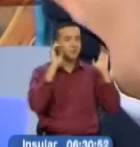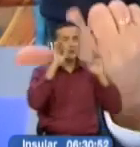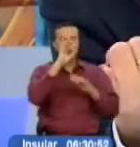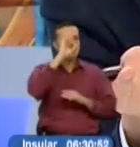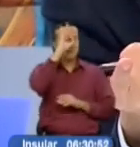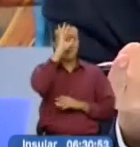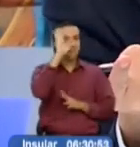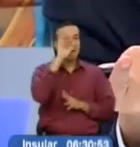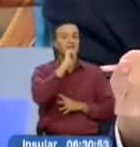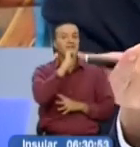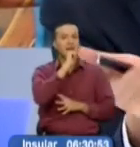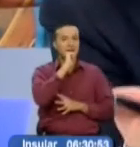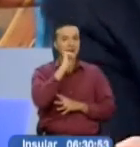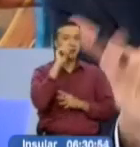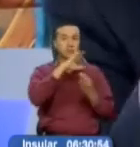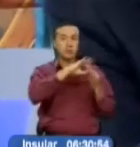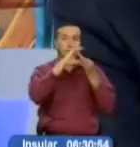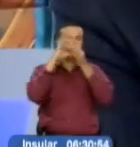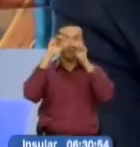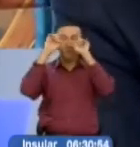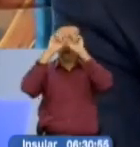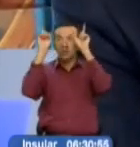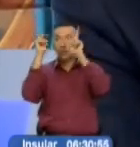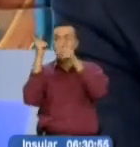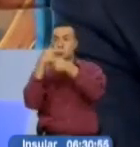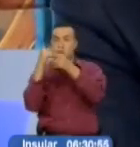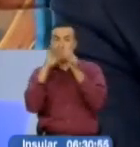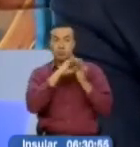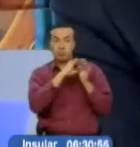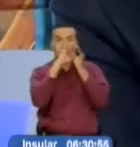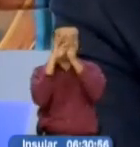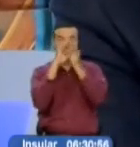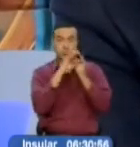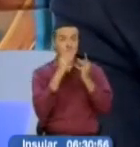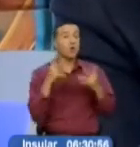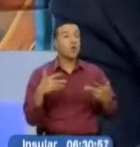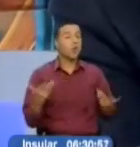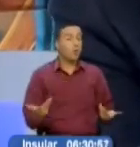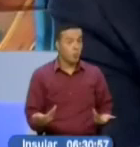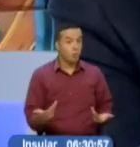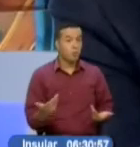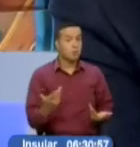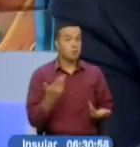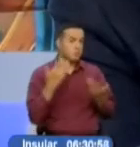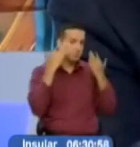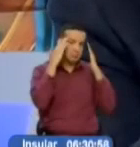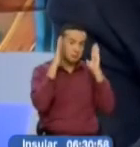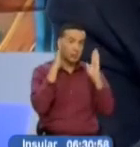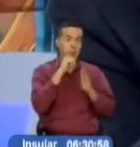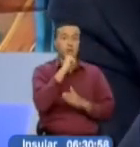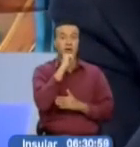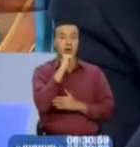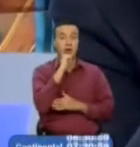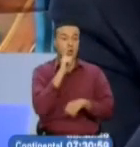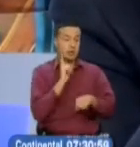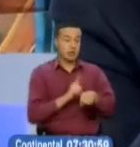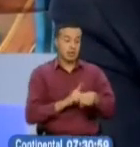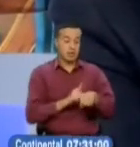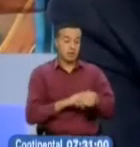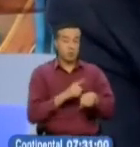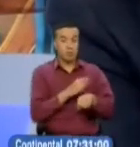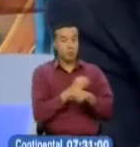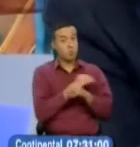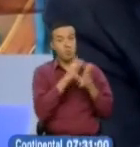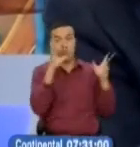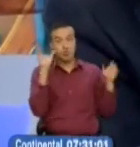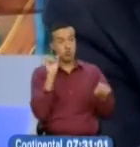qué tan Aliado va a ser del sector productivo o el sector productivo pero pero tamb pasa por lo siguiente no tenemos mucho tiempo y no